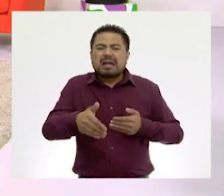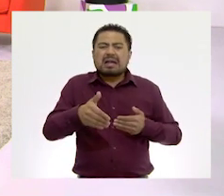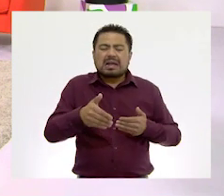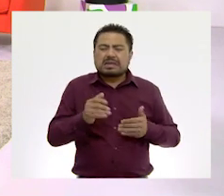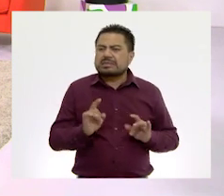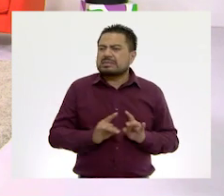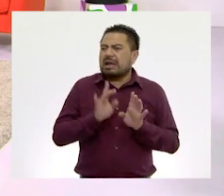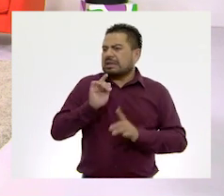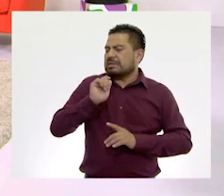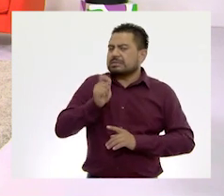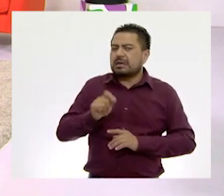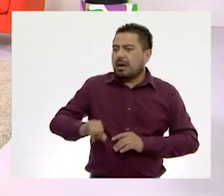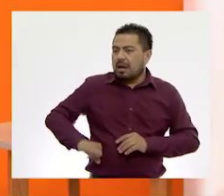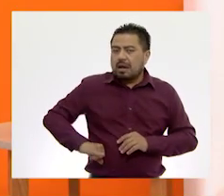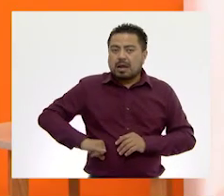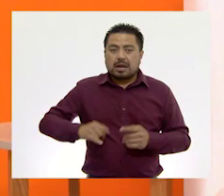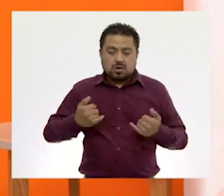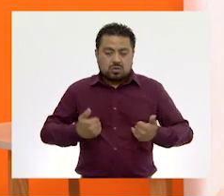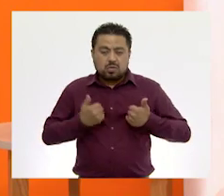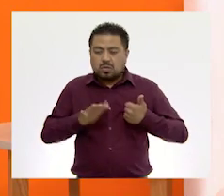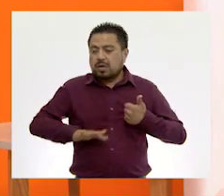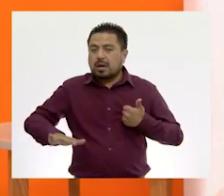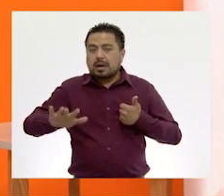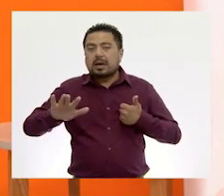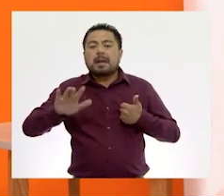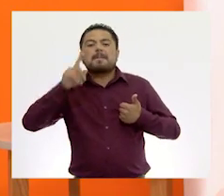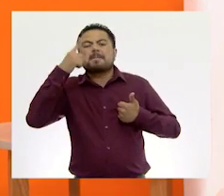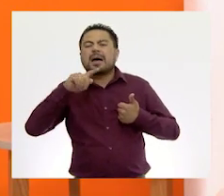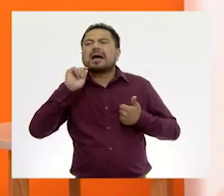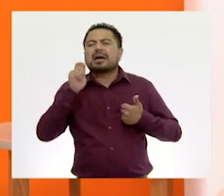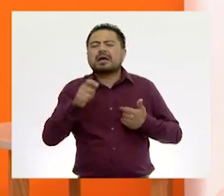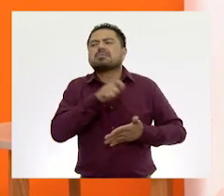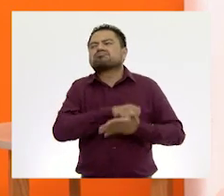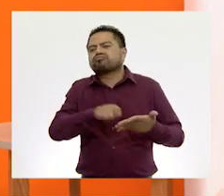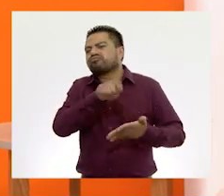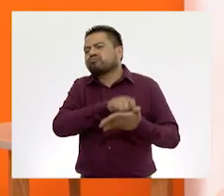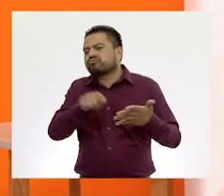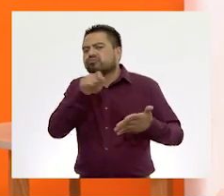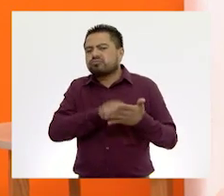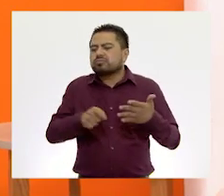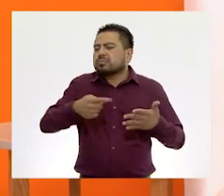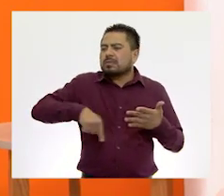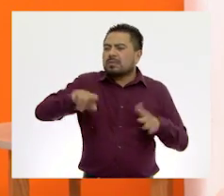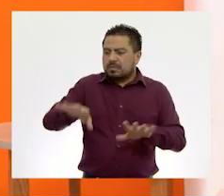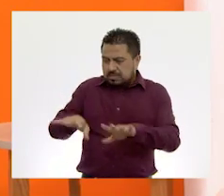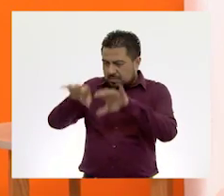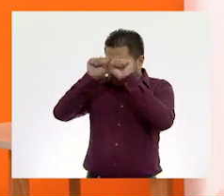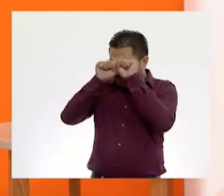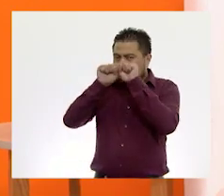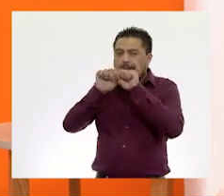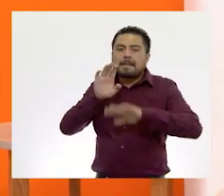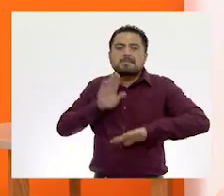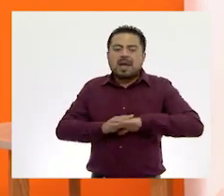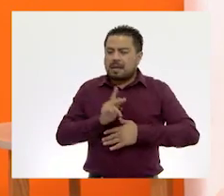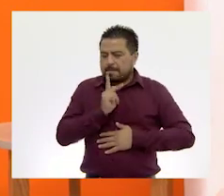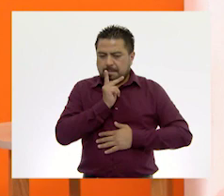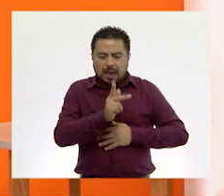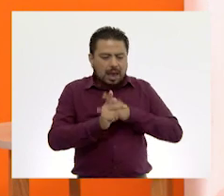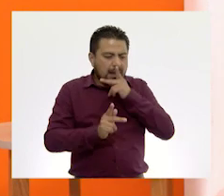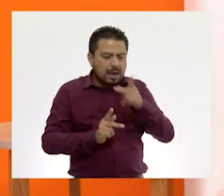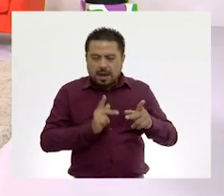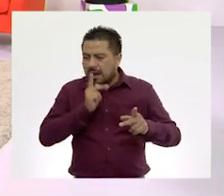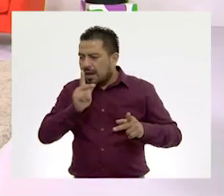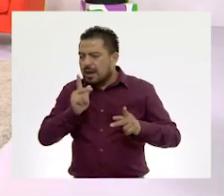que le signifique, que le interese al chico o a la chica para ir escribiendo y para que vaya adquiriendo cada vez más palabras y